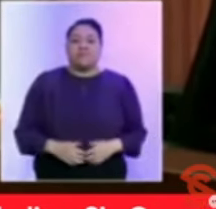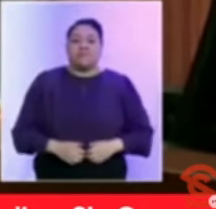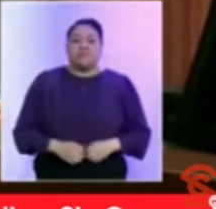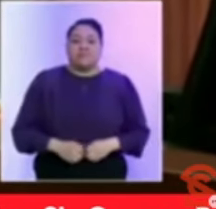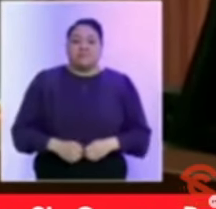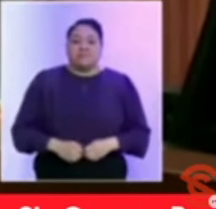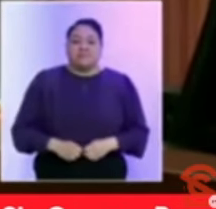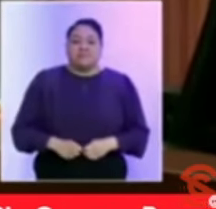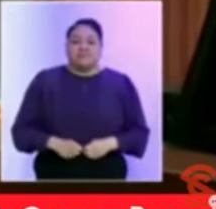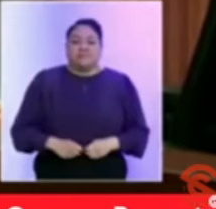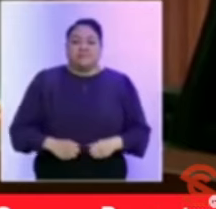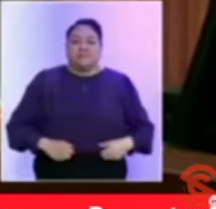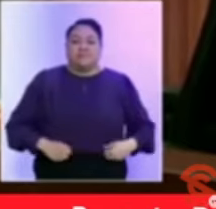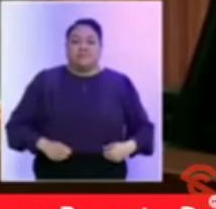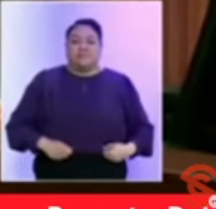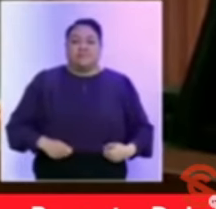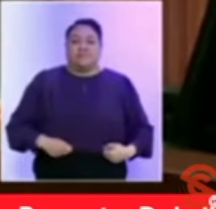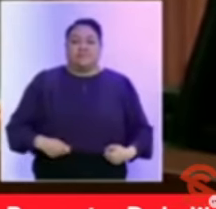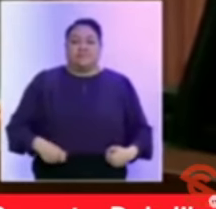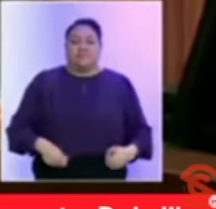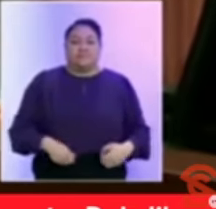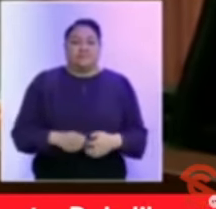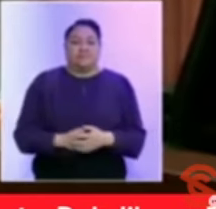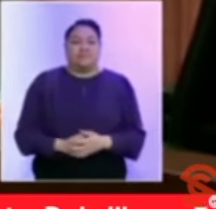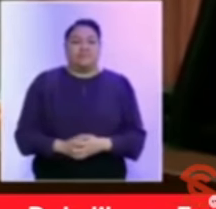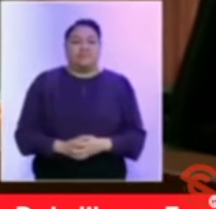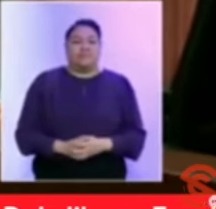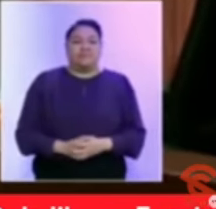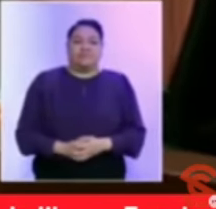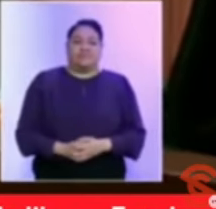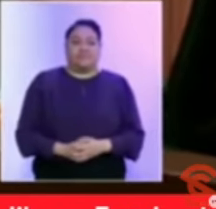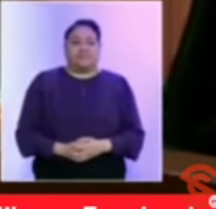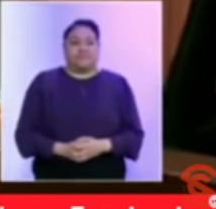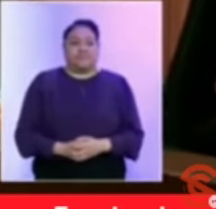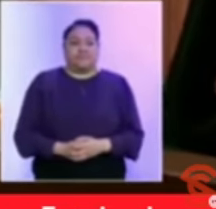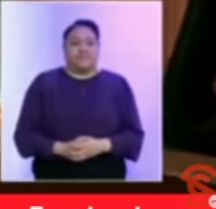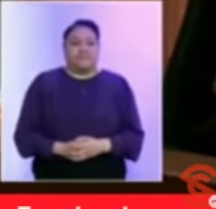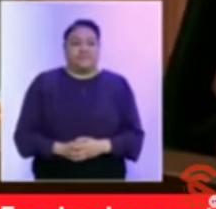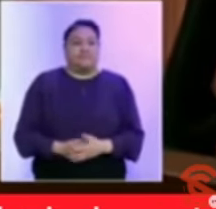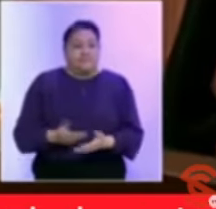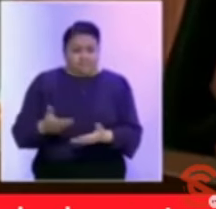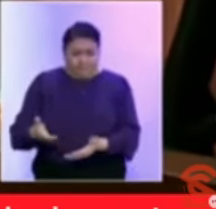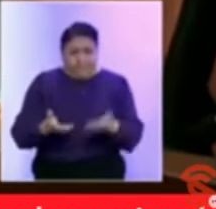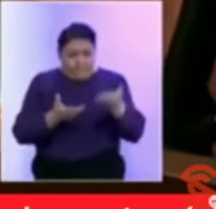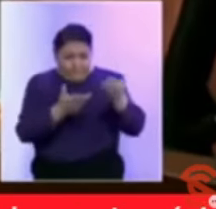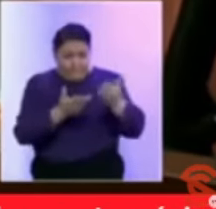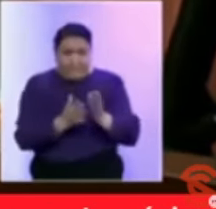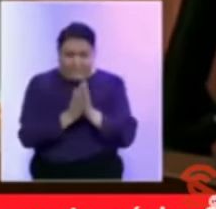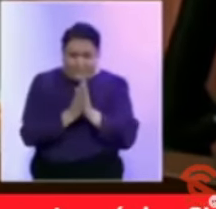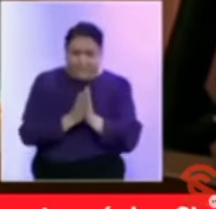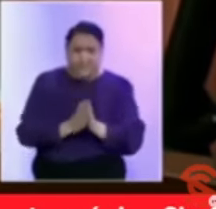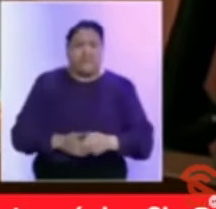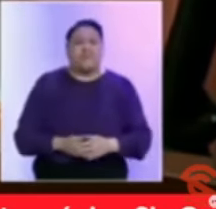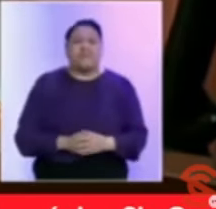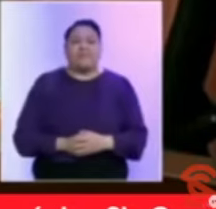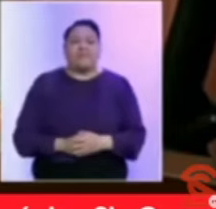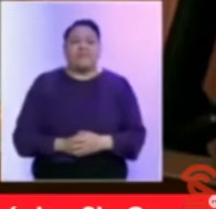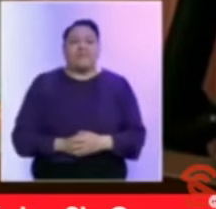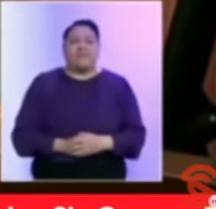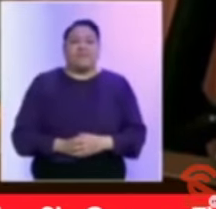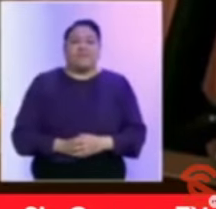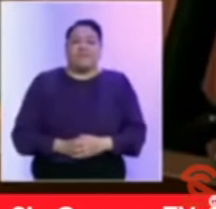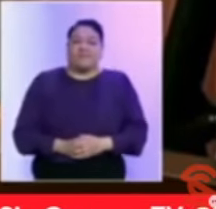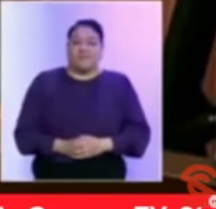la doora Claudia est para la historia de nuestro país no